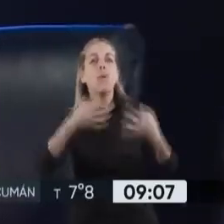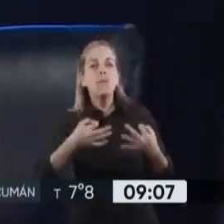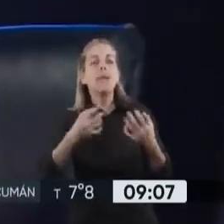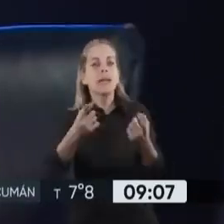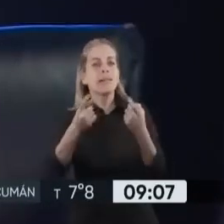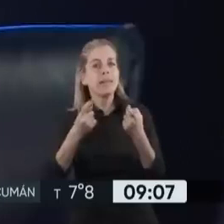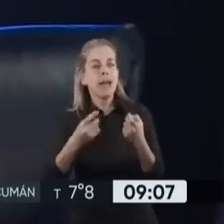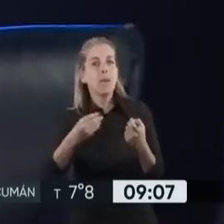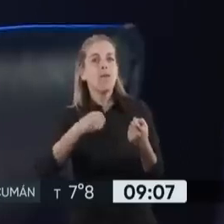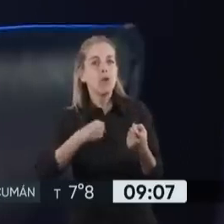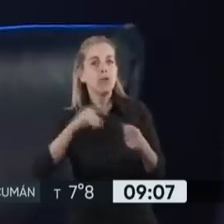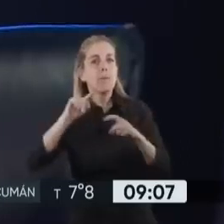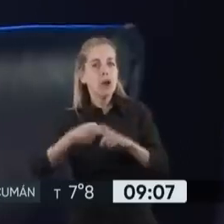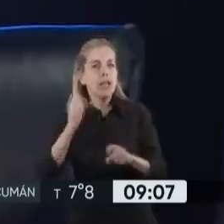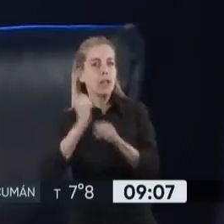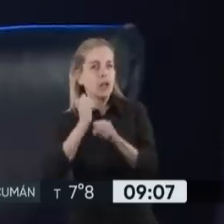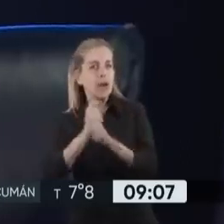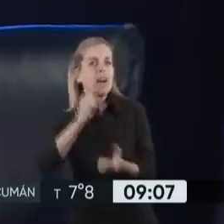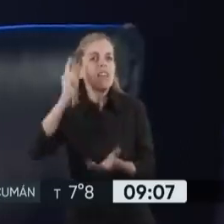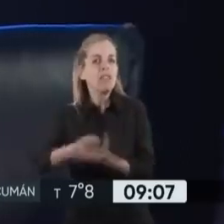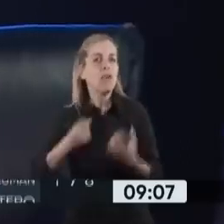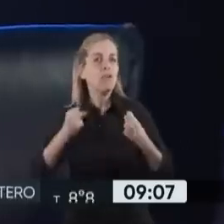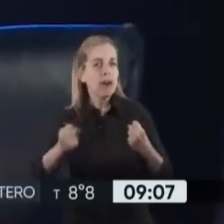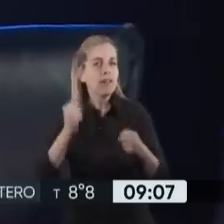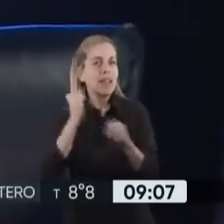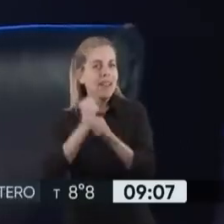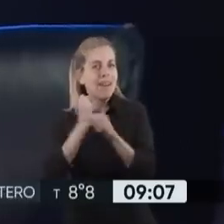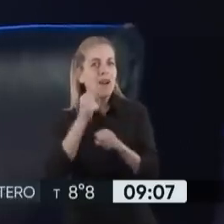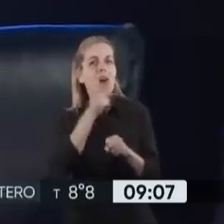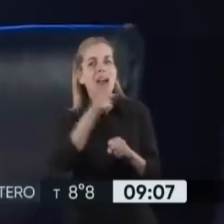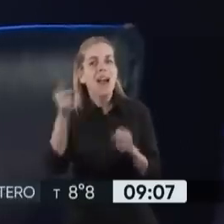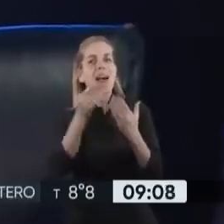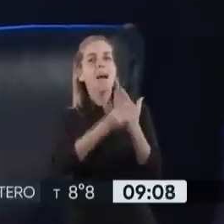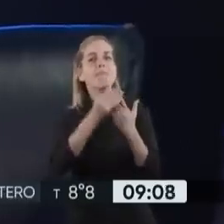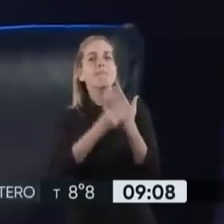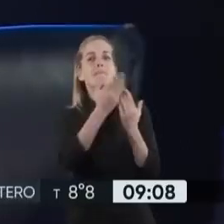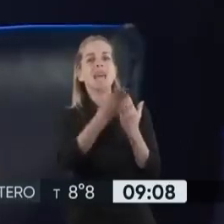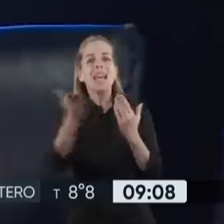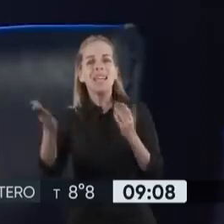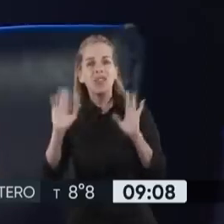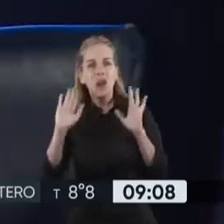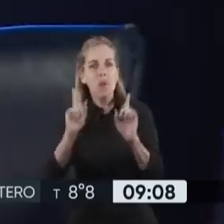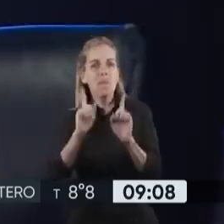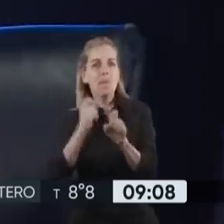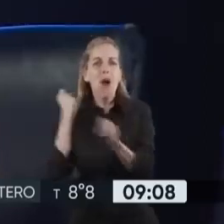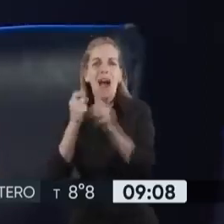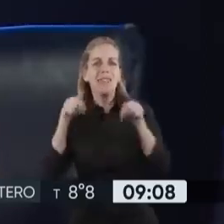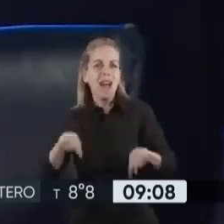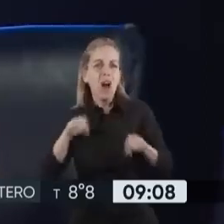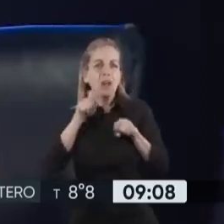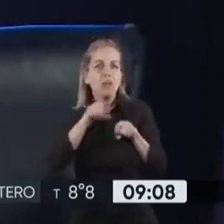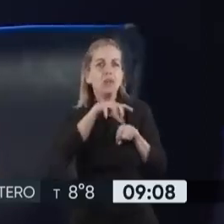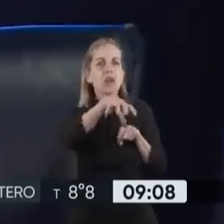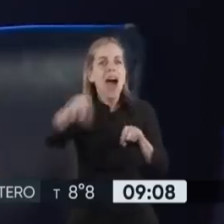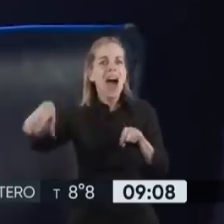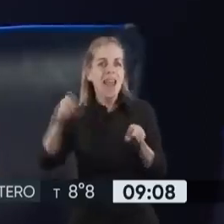la fuerza y la voluntad política y la decisión y la gestión que cada uno de los ministros viene llevando en sus áreas de competencia